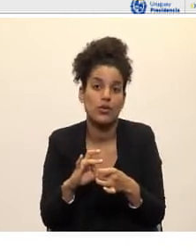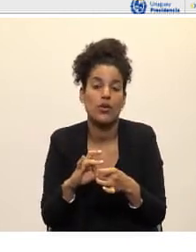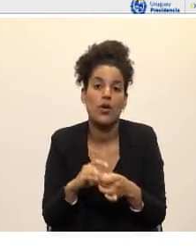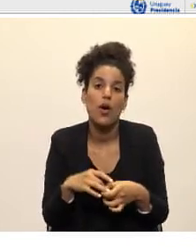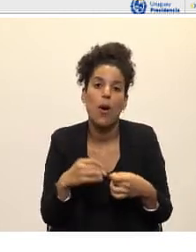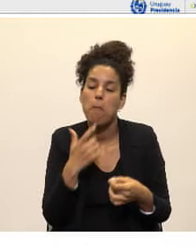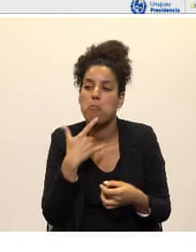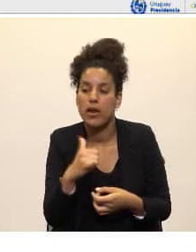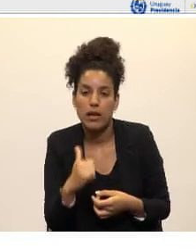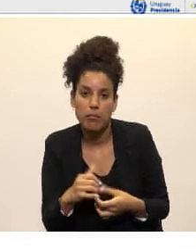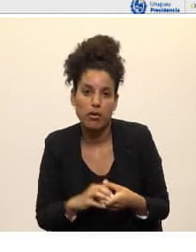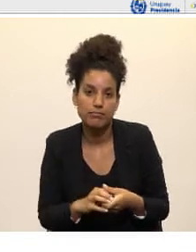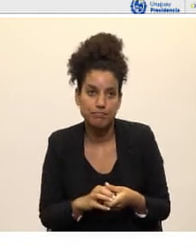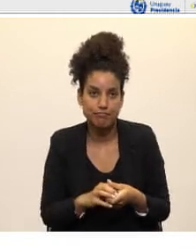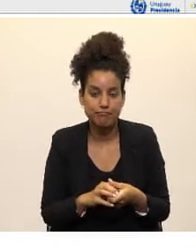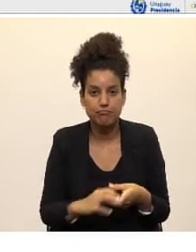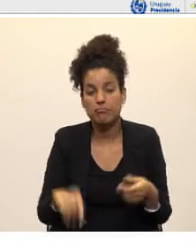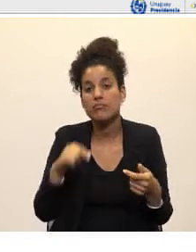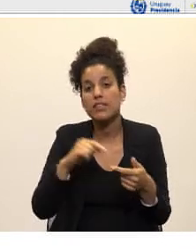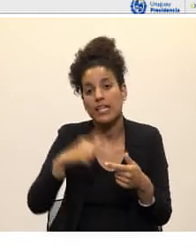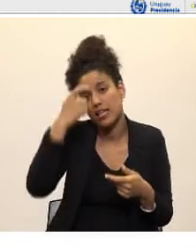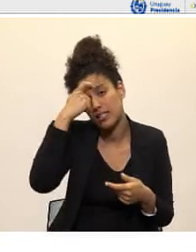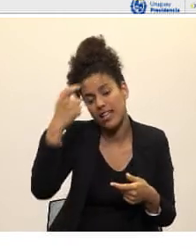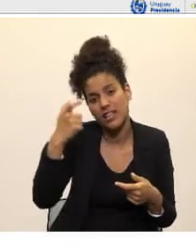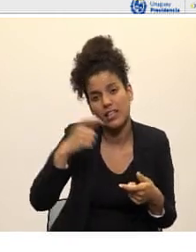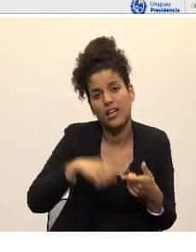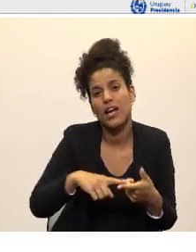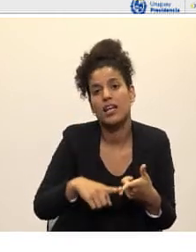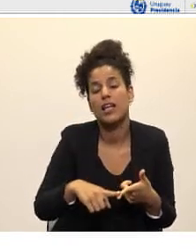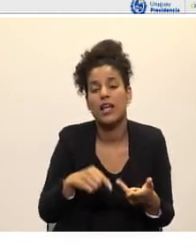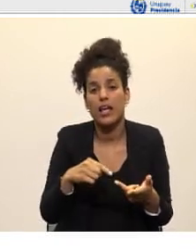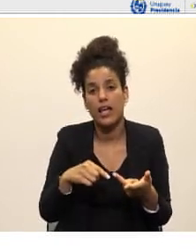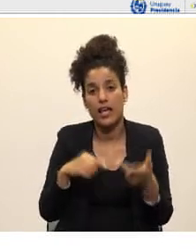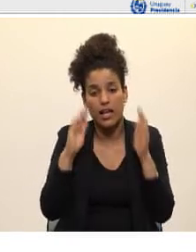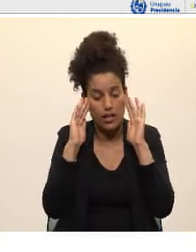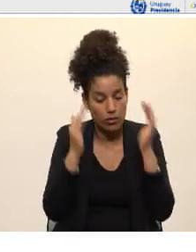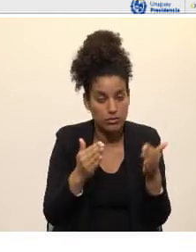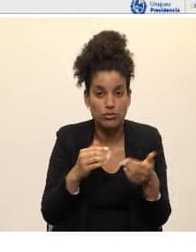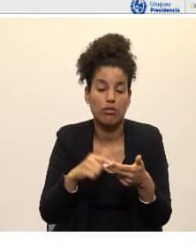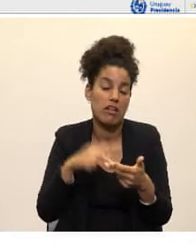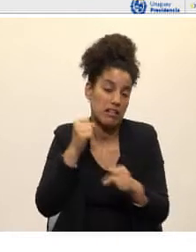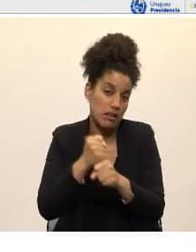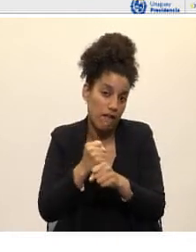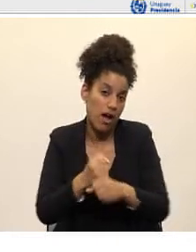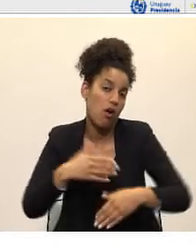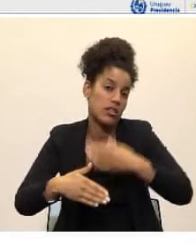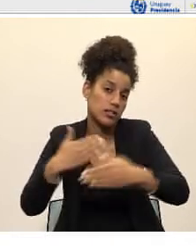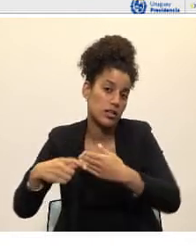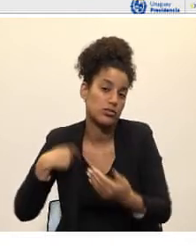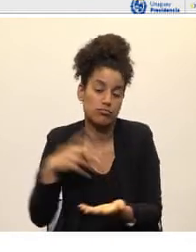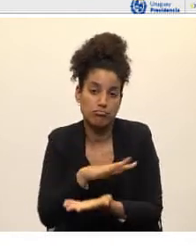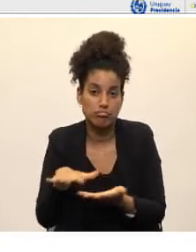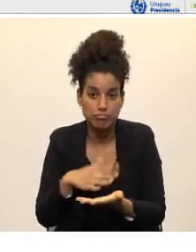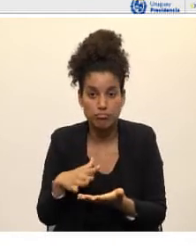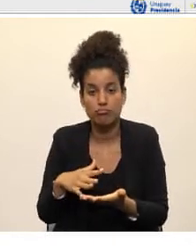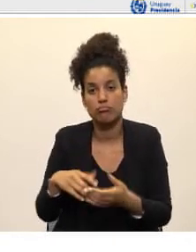formación, por ejemplo, formación técnico-profesional o formación técnica, el trabajo y el desarrollo socioproductivo